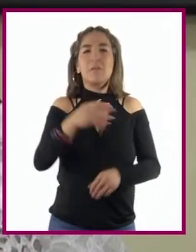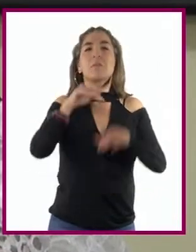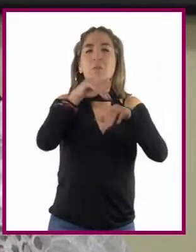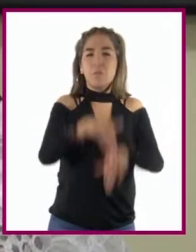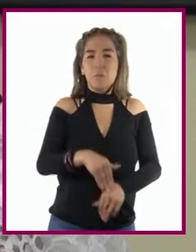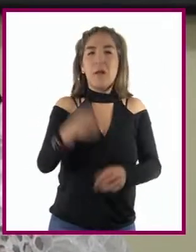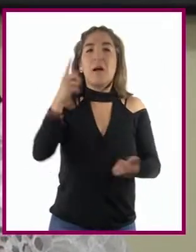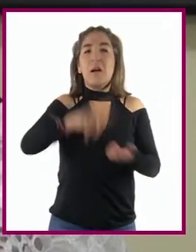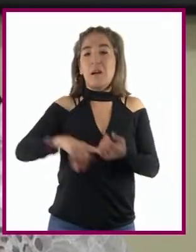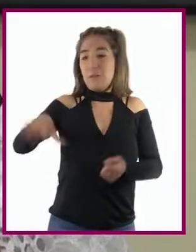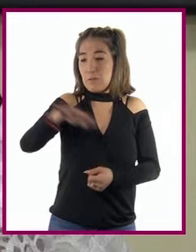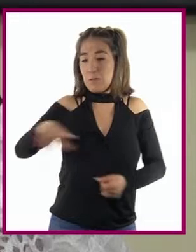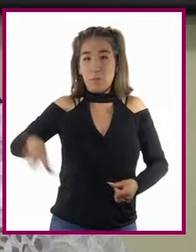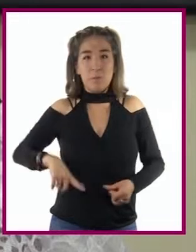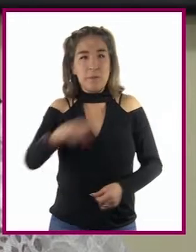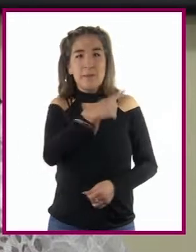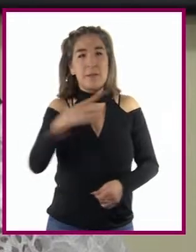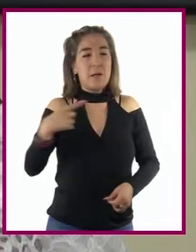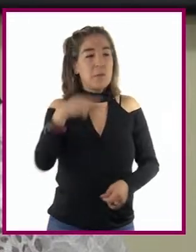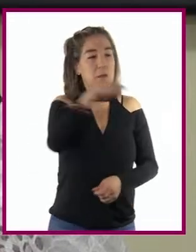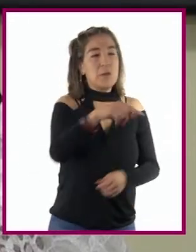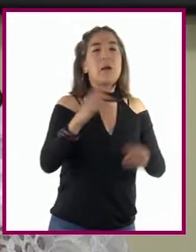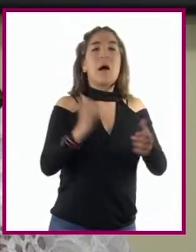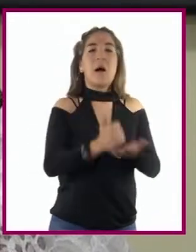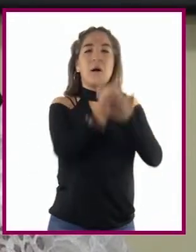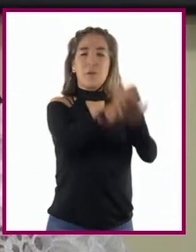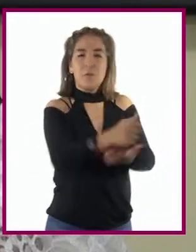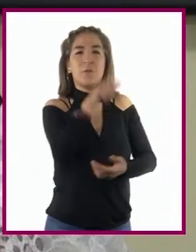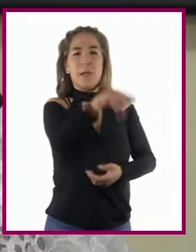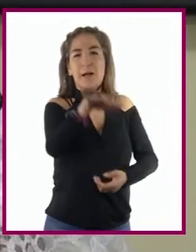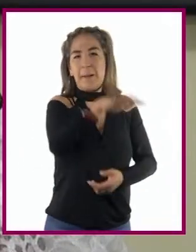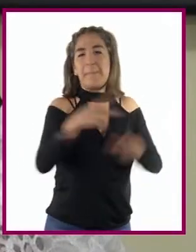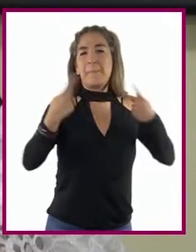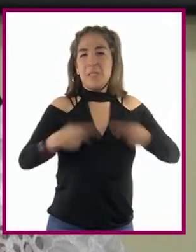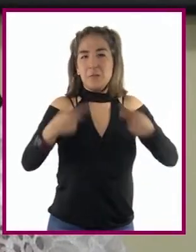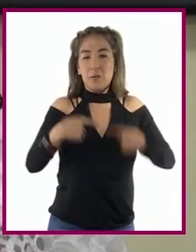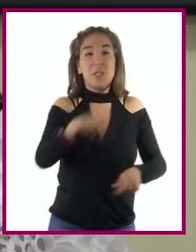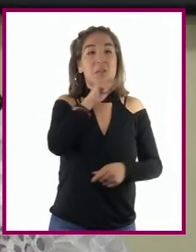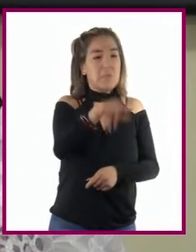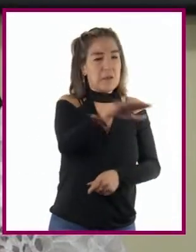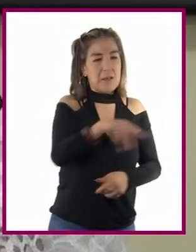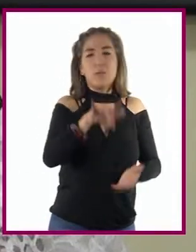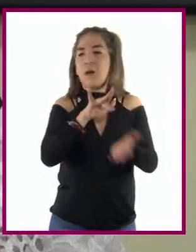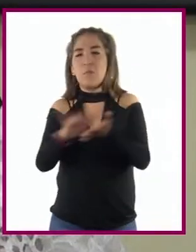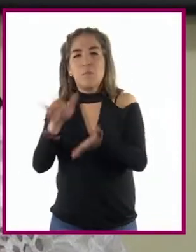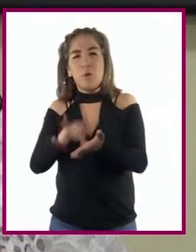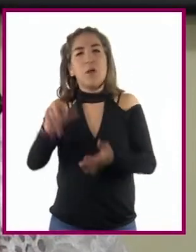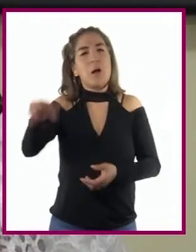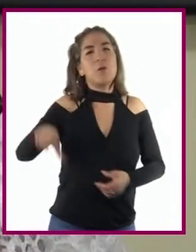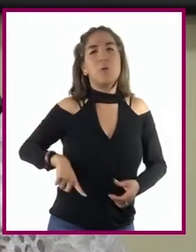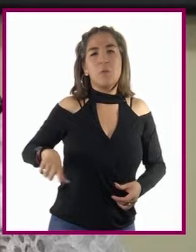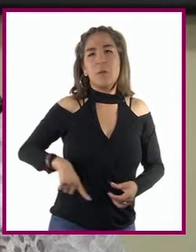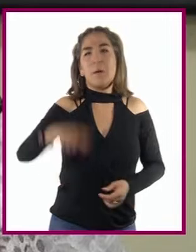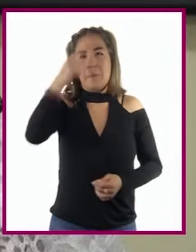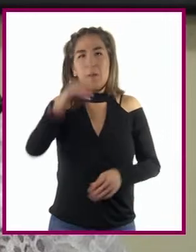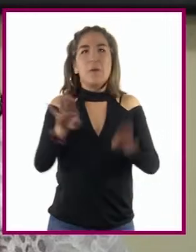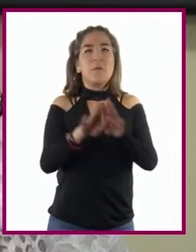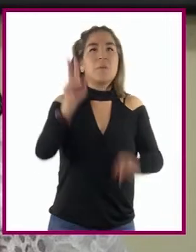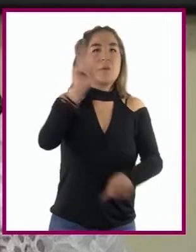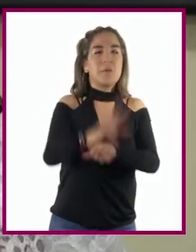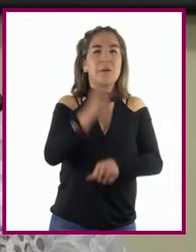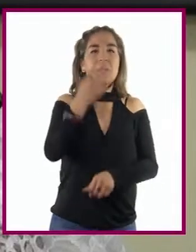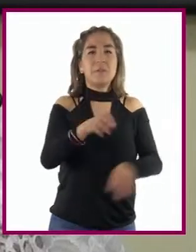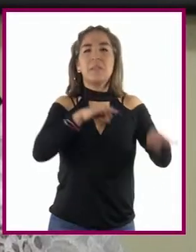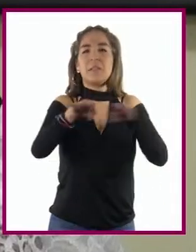servir al pueblo y a los ciudadanos corresponde apoyarlas, manteniéndose al tanto de asuntos públicos y vigilando que los